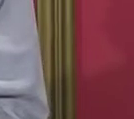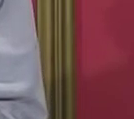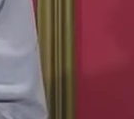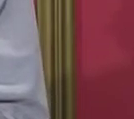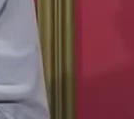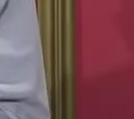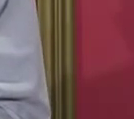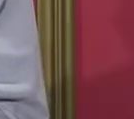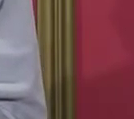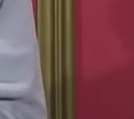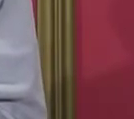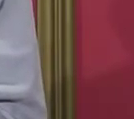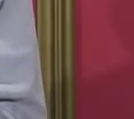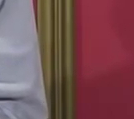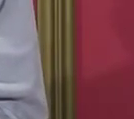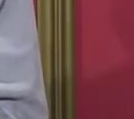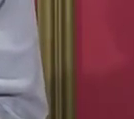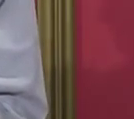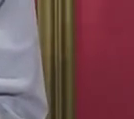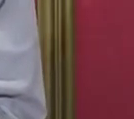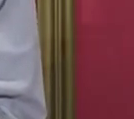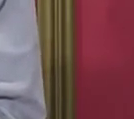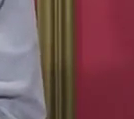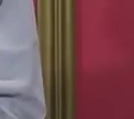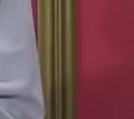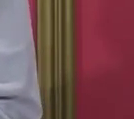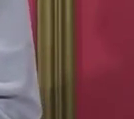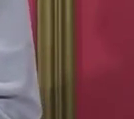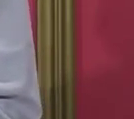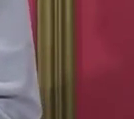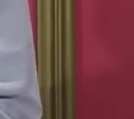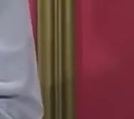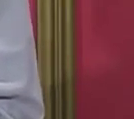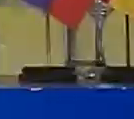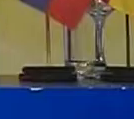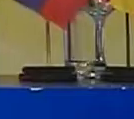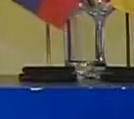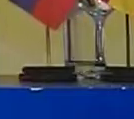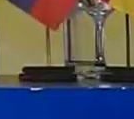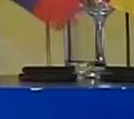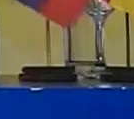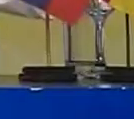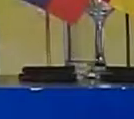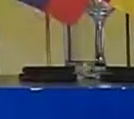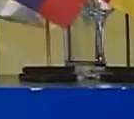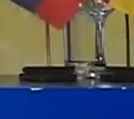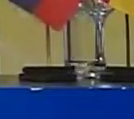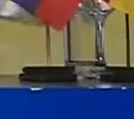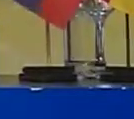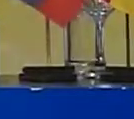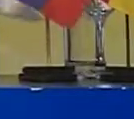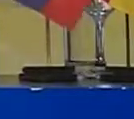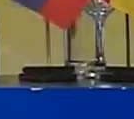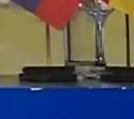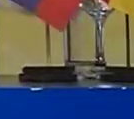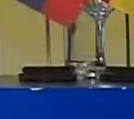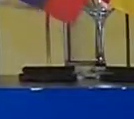dio la victoria, sanó a mi hijo, me lo devolvió y que toda la gloria sea para nuestro Dios. ¡Yeah!